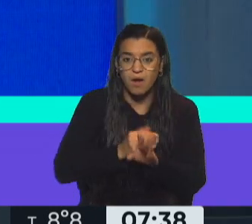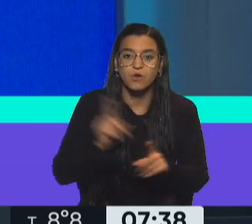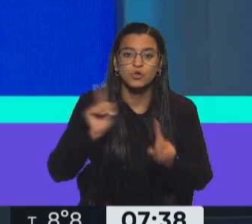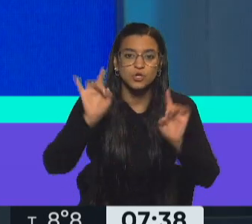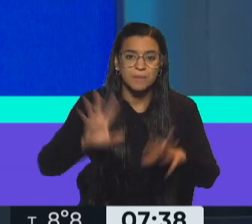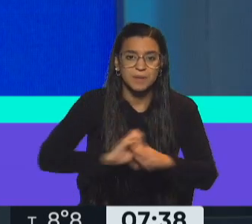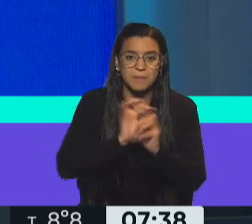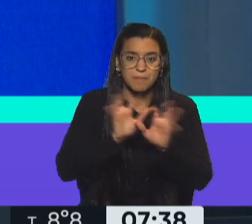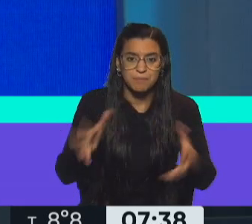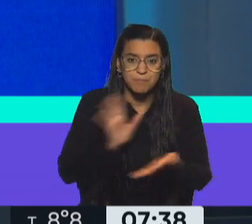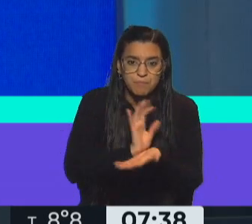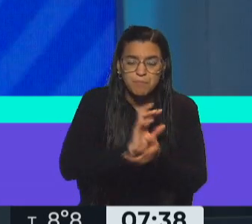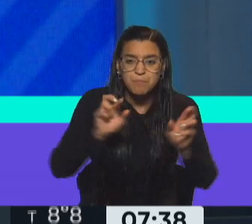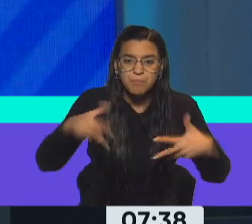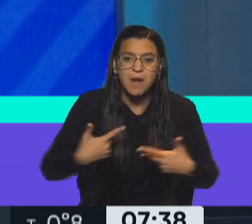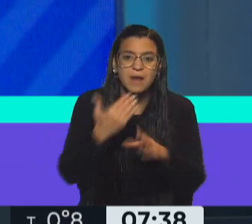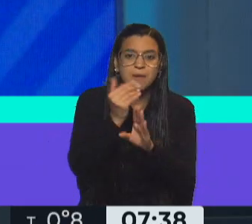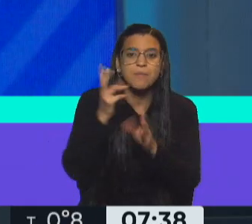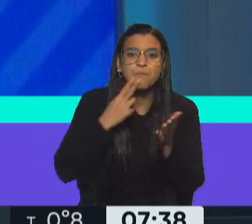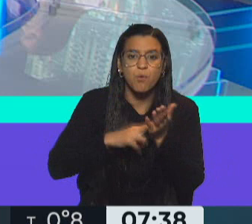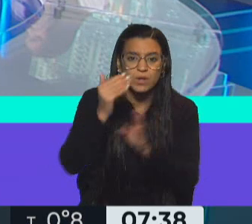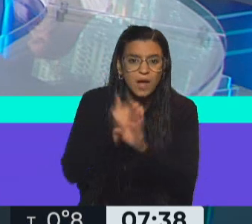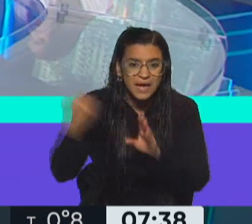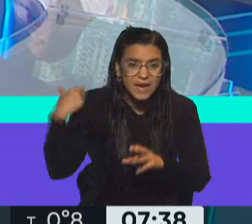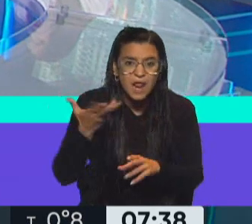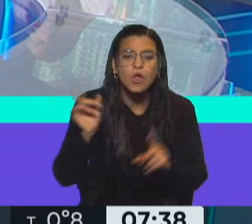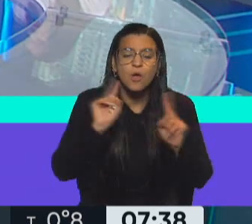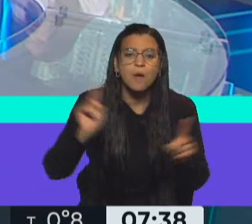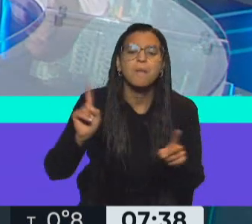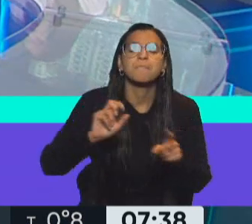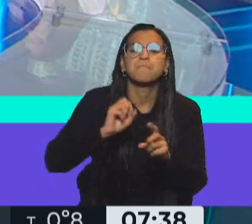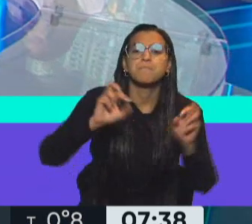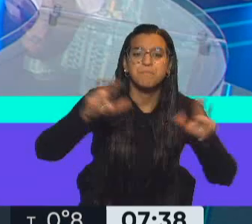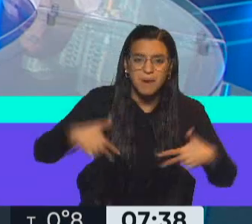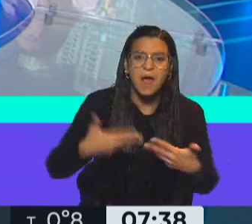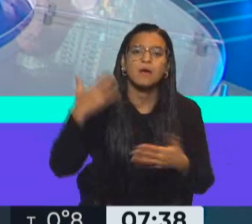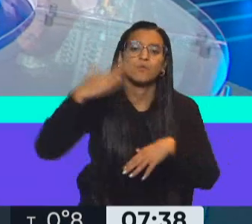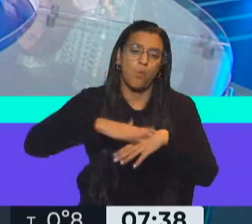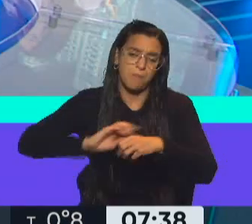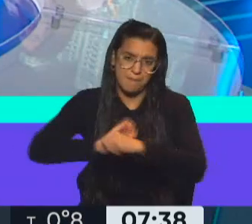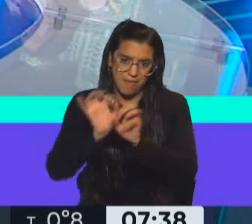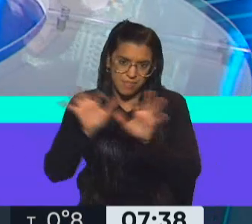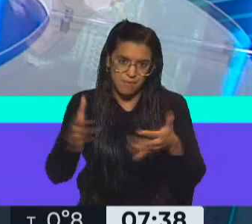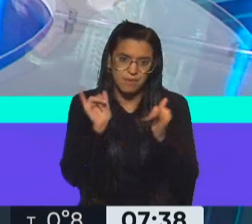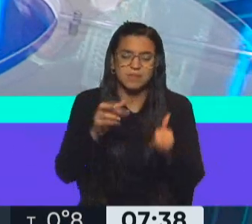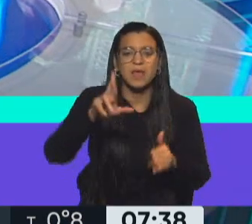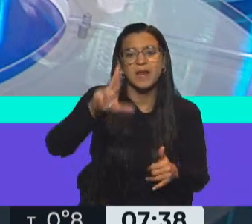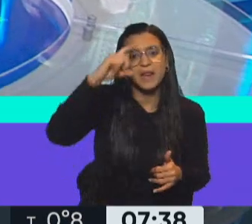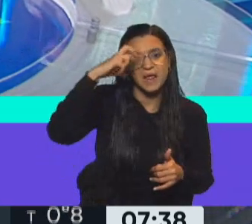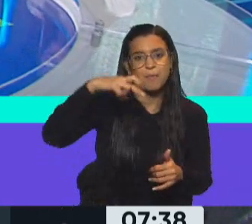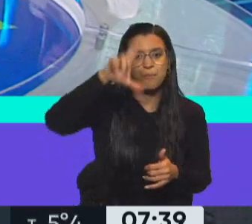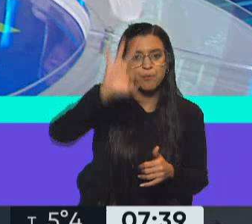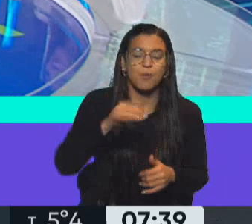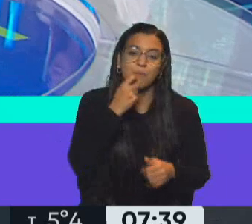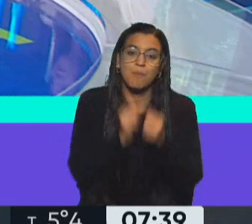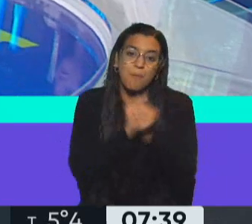hablando de una política de rebaja impositiva a nivel general. La política que se está llevando hoy es por la pandemia. Es por la pandemia. Esto del repro, que una